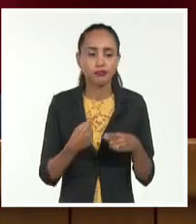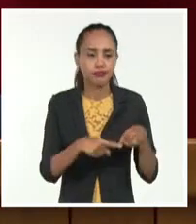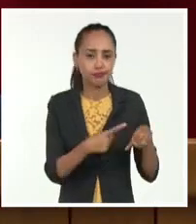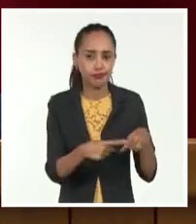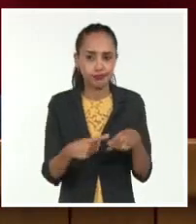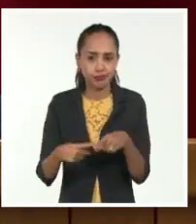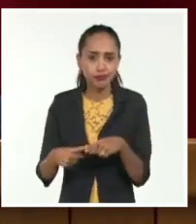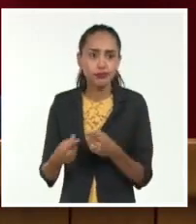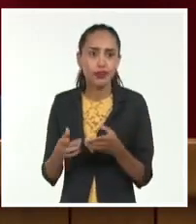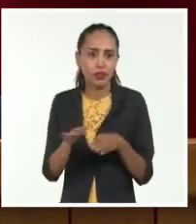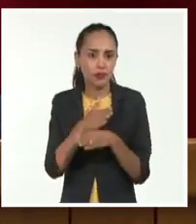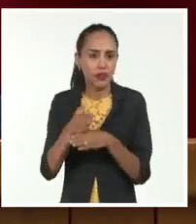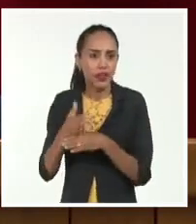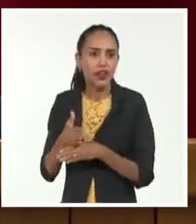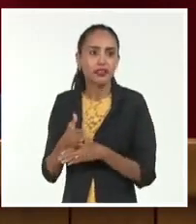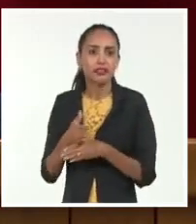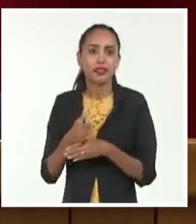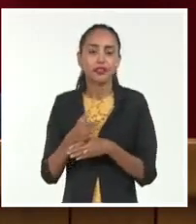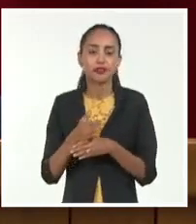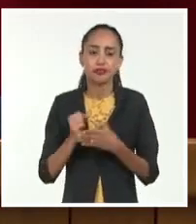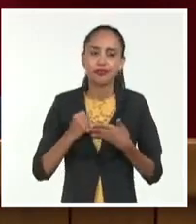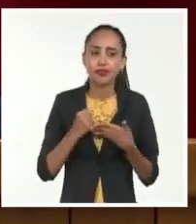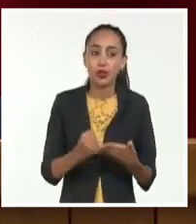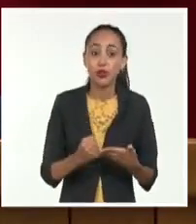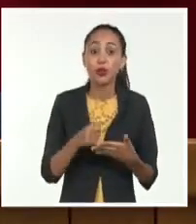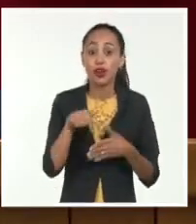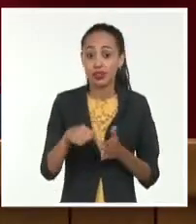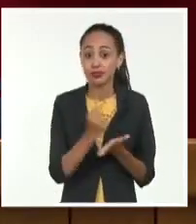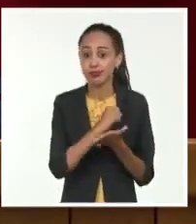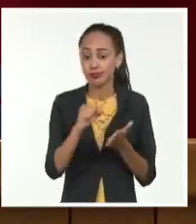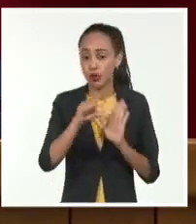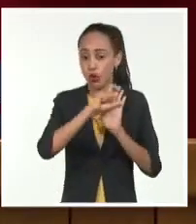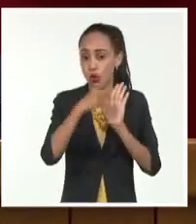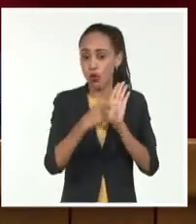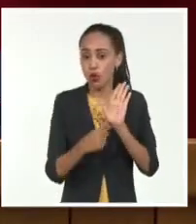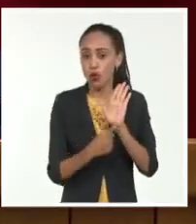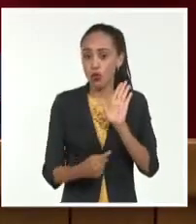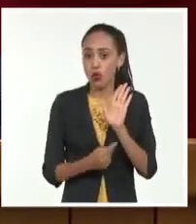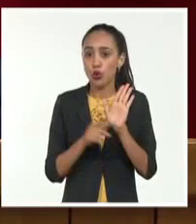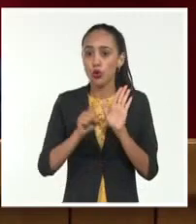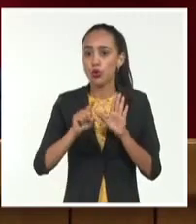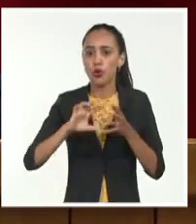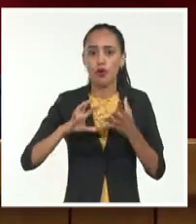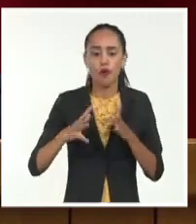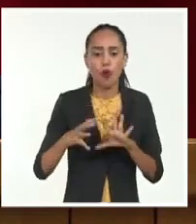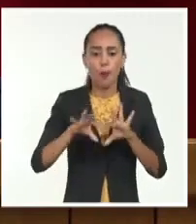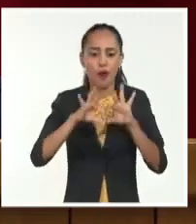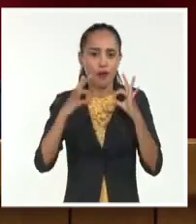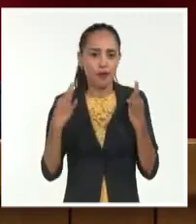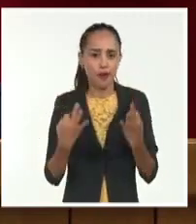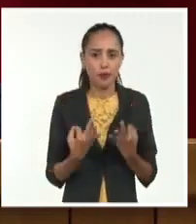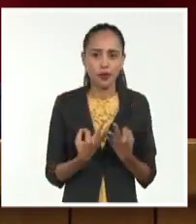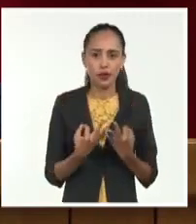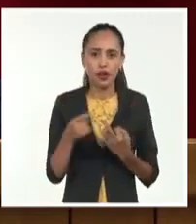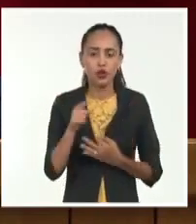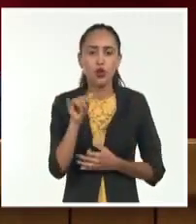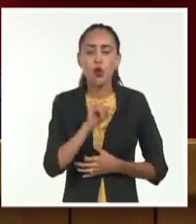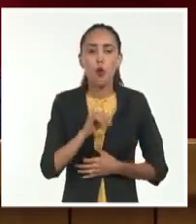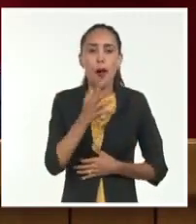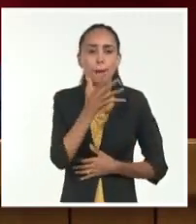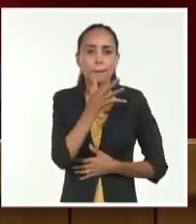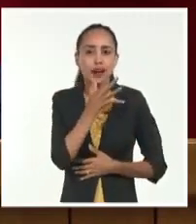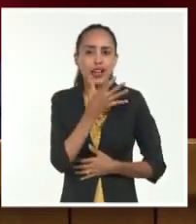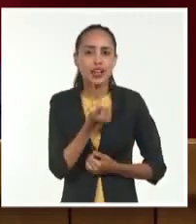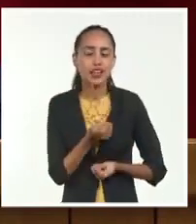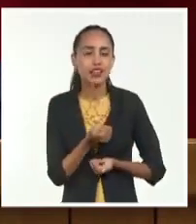la que acabamos de aprobar. El código no ha construido un modelo familiar, no ha diseñado desde un laboratorio jurídico